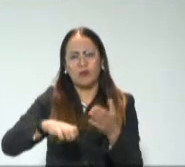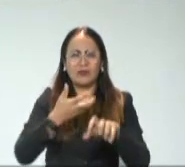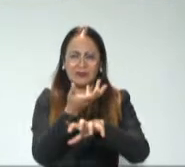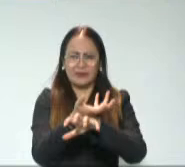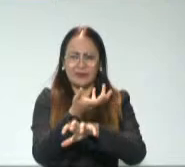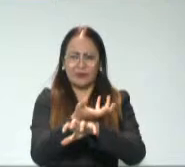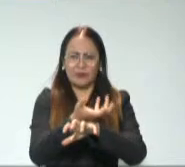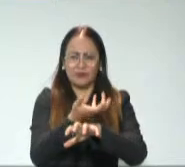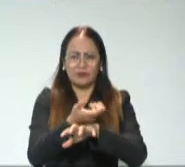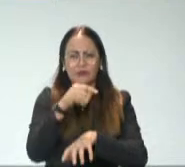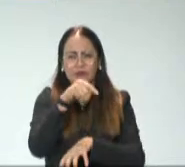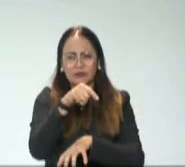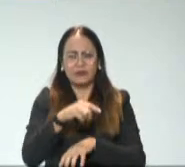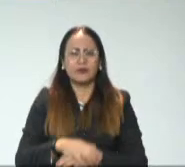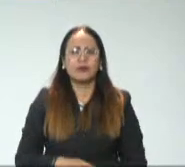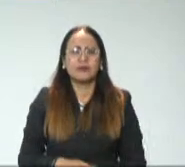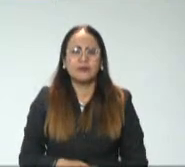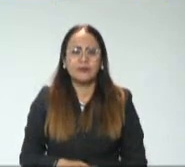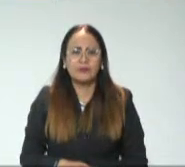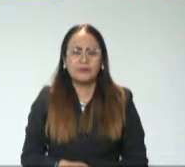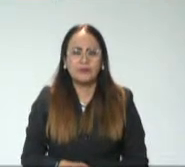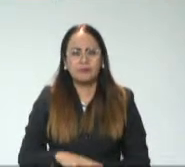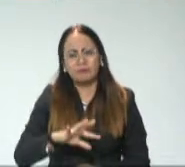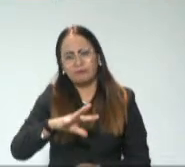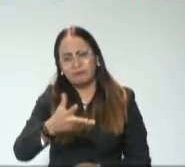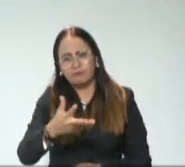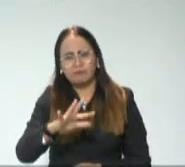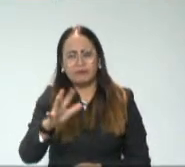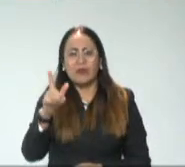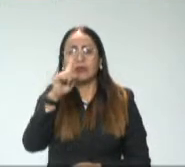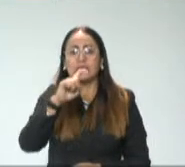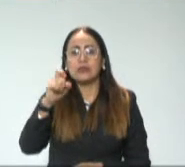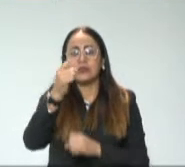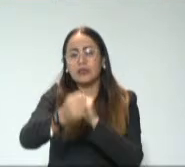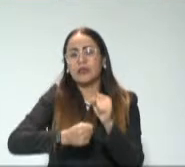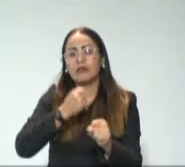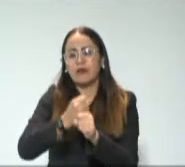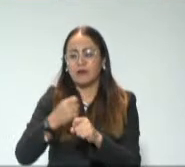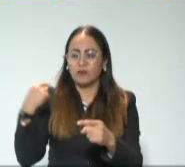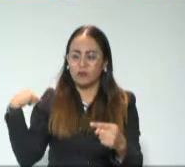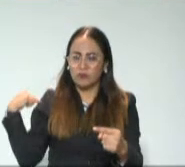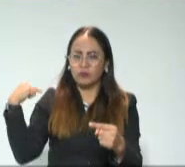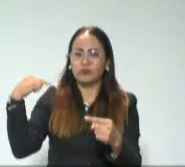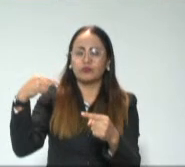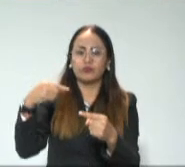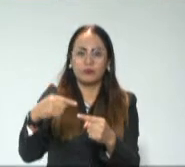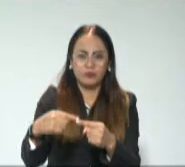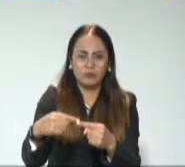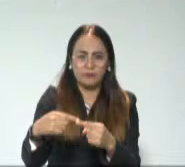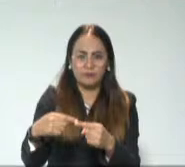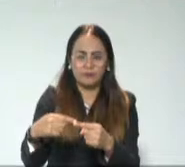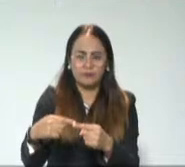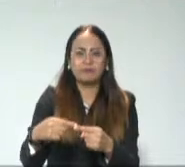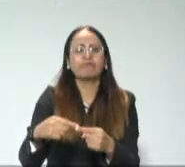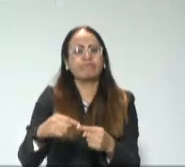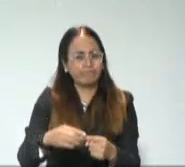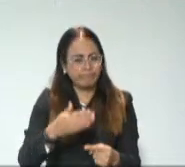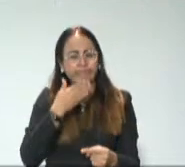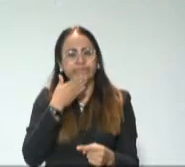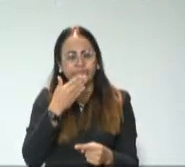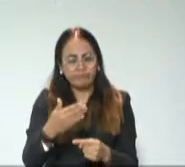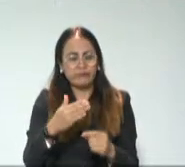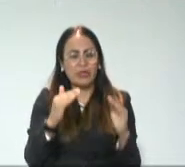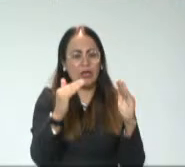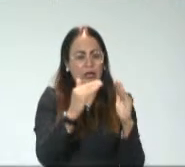por ejemplo que tomó eh alrededor de 100 años poco menos de 100 años lograr la penetración